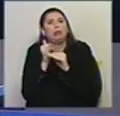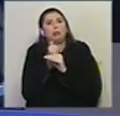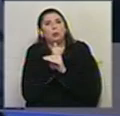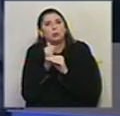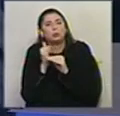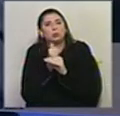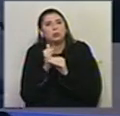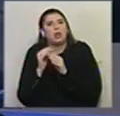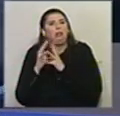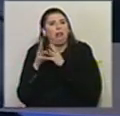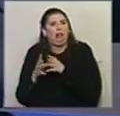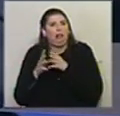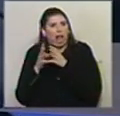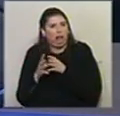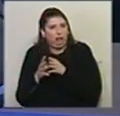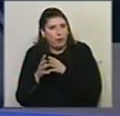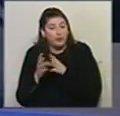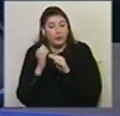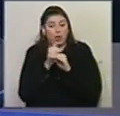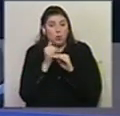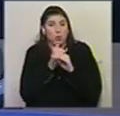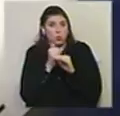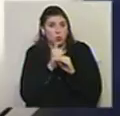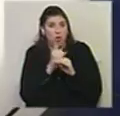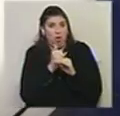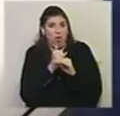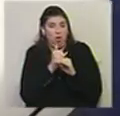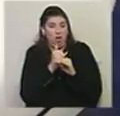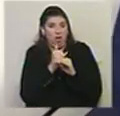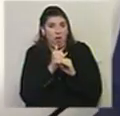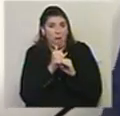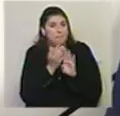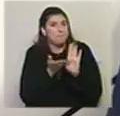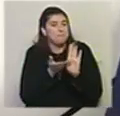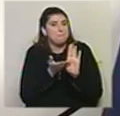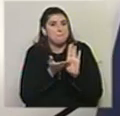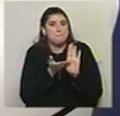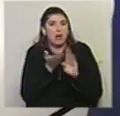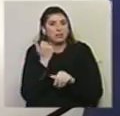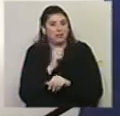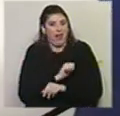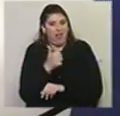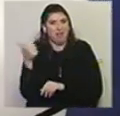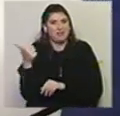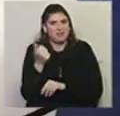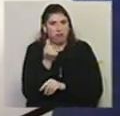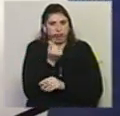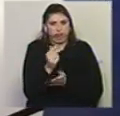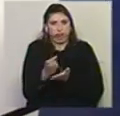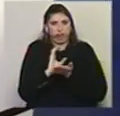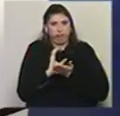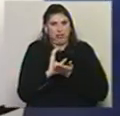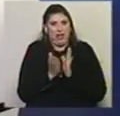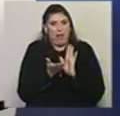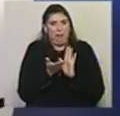a la industria de la aviación. O sea, la industria que tiene mayor margen de ganancia y por lo tanto la que más